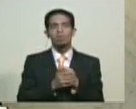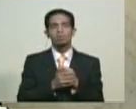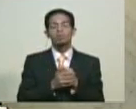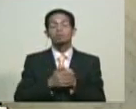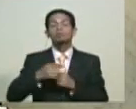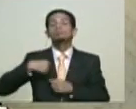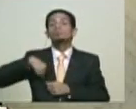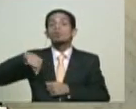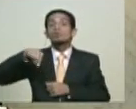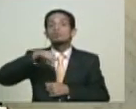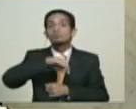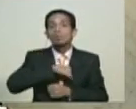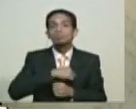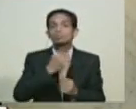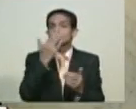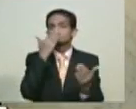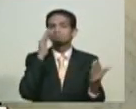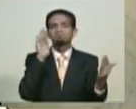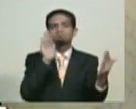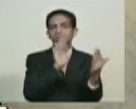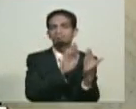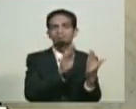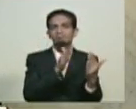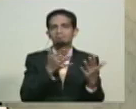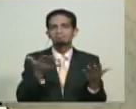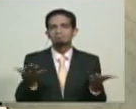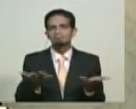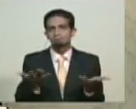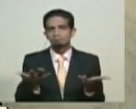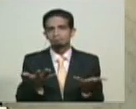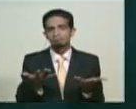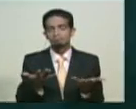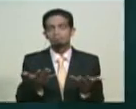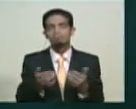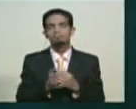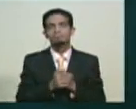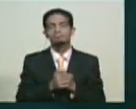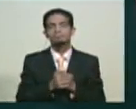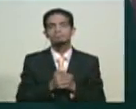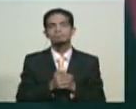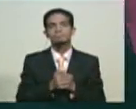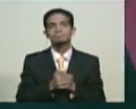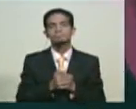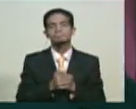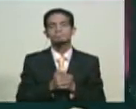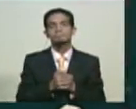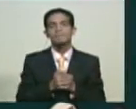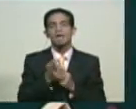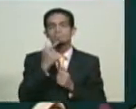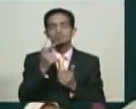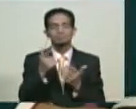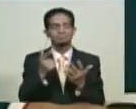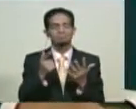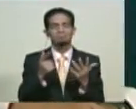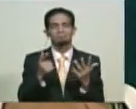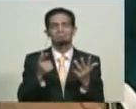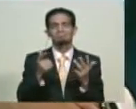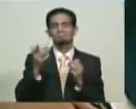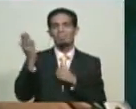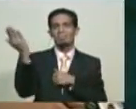enfrentando un conjunto de ilegales, inmorales e injustas sanciones contra la economía del